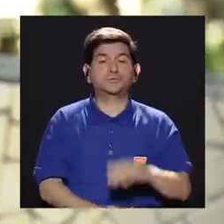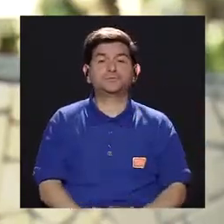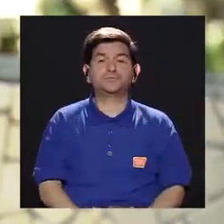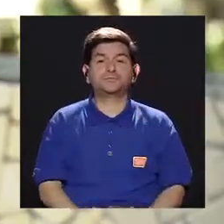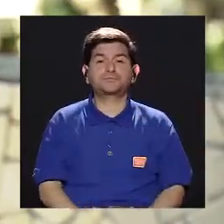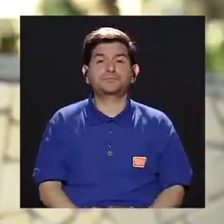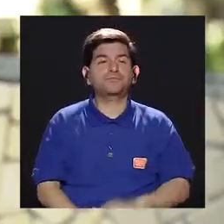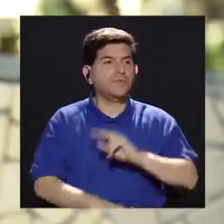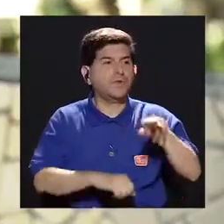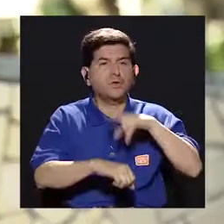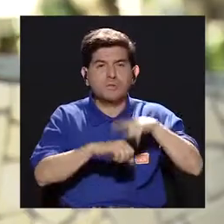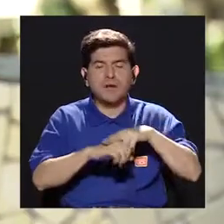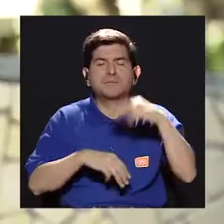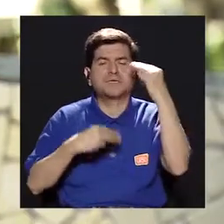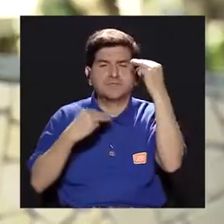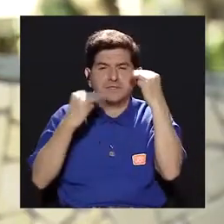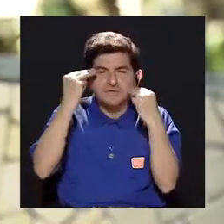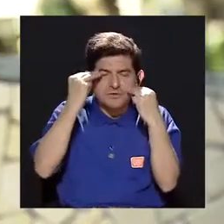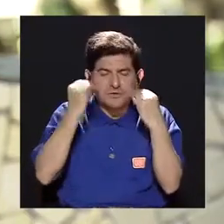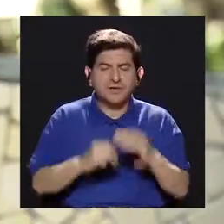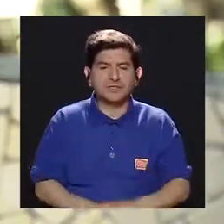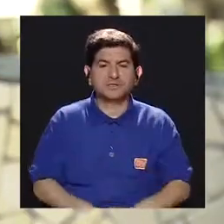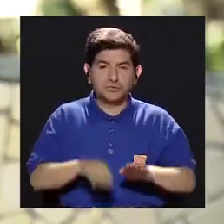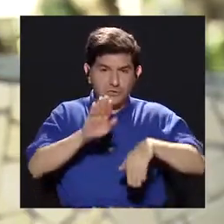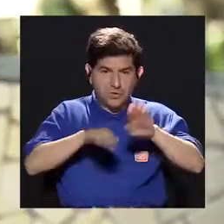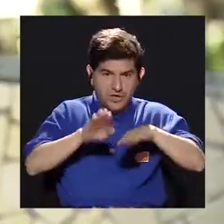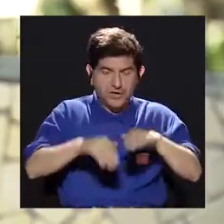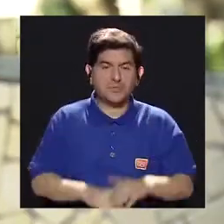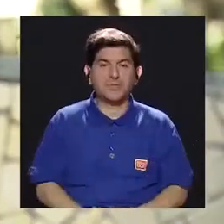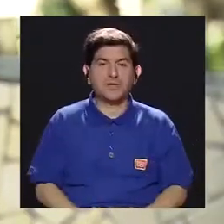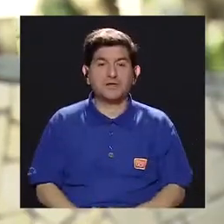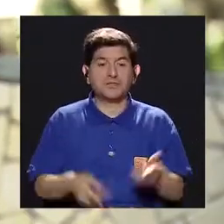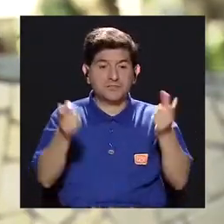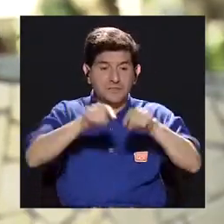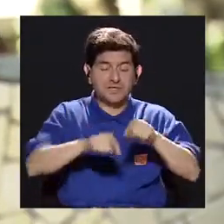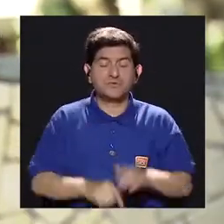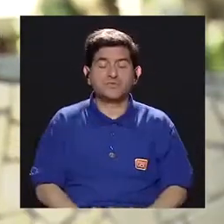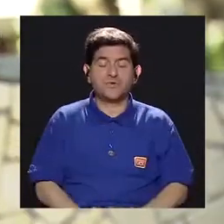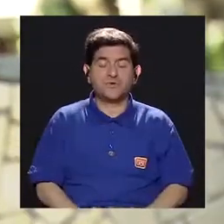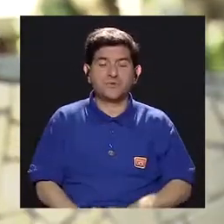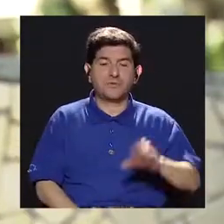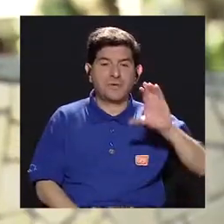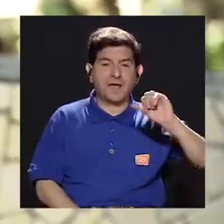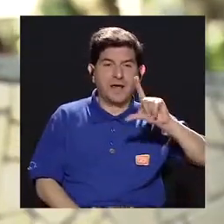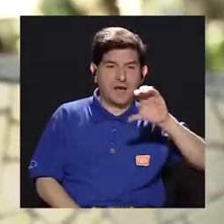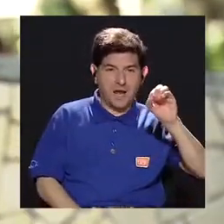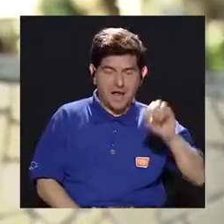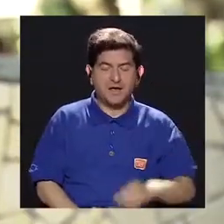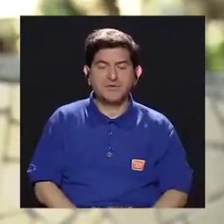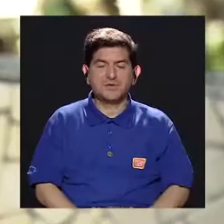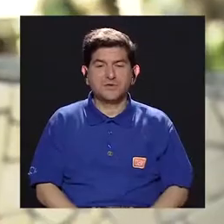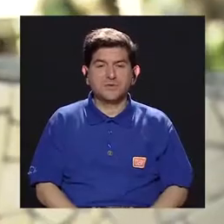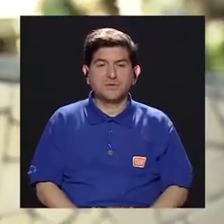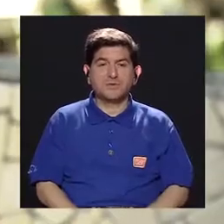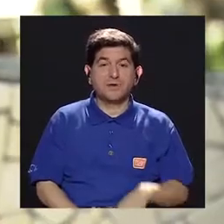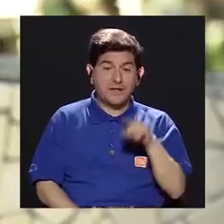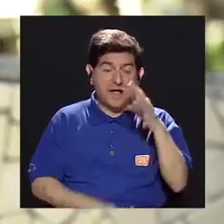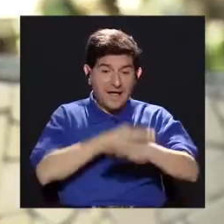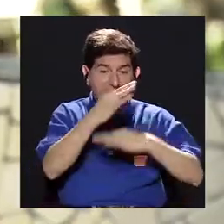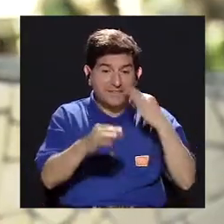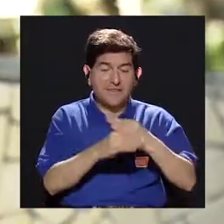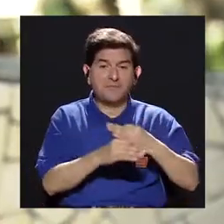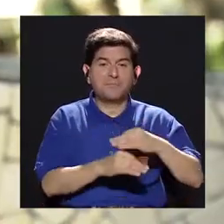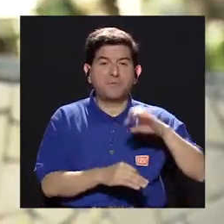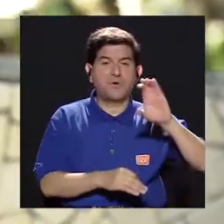también. Este es más común con las deformaciones de los pies, que se formen callosidades y callos de clavo. Entonces,